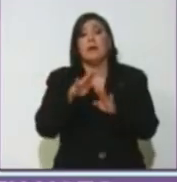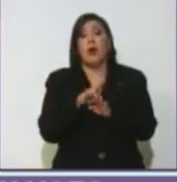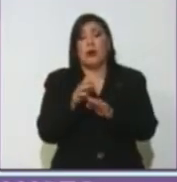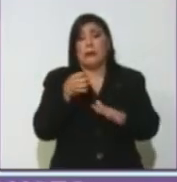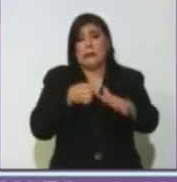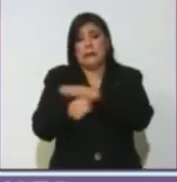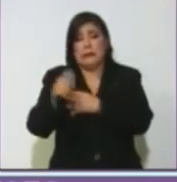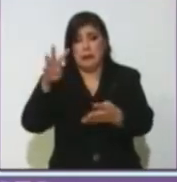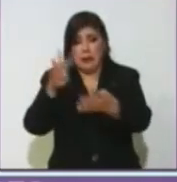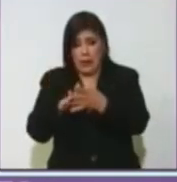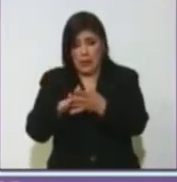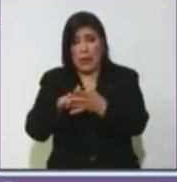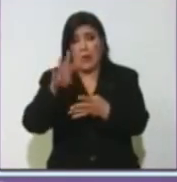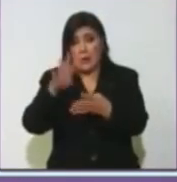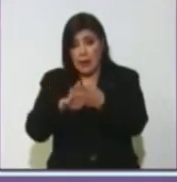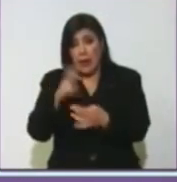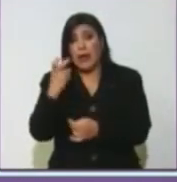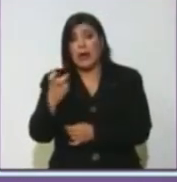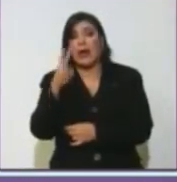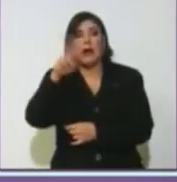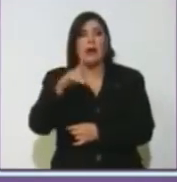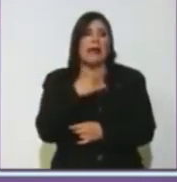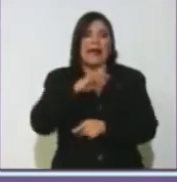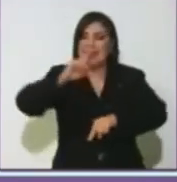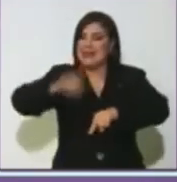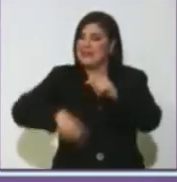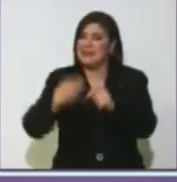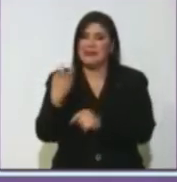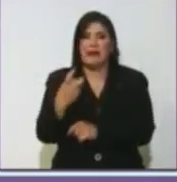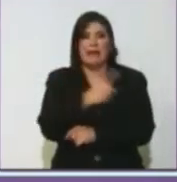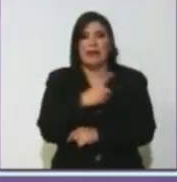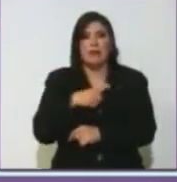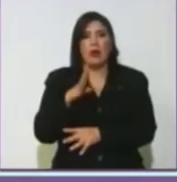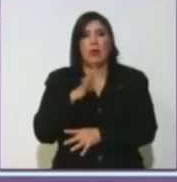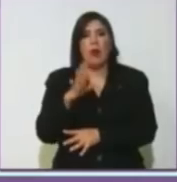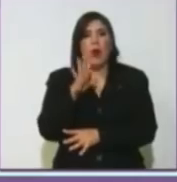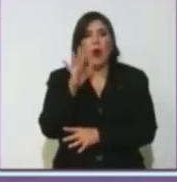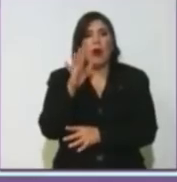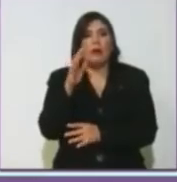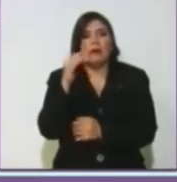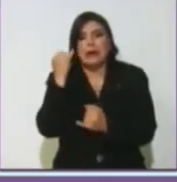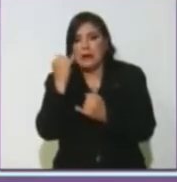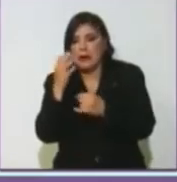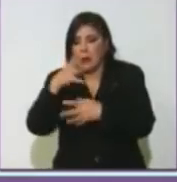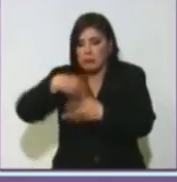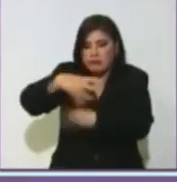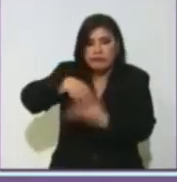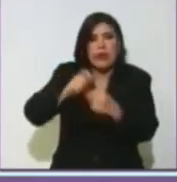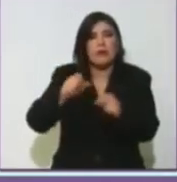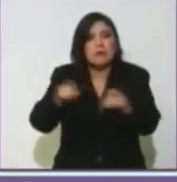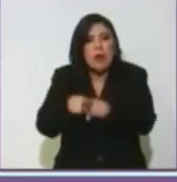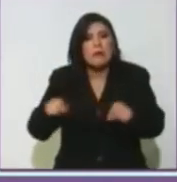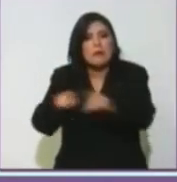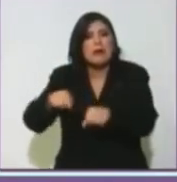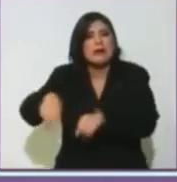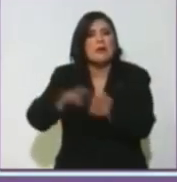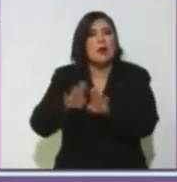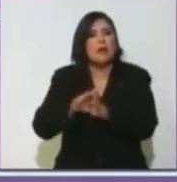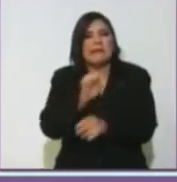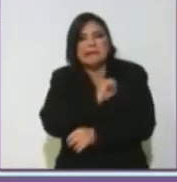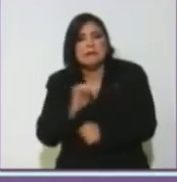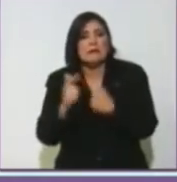lo que es la dinámica perversa donde los la identidad los símbolos el